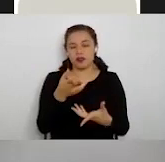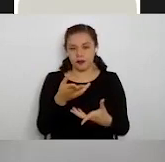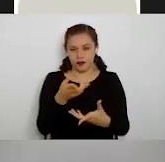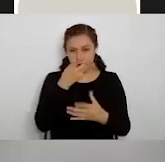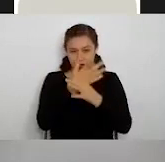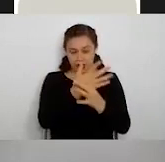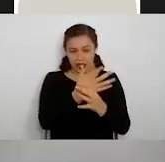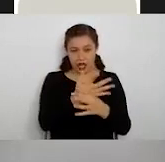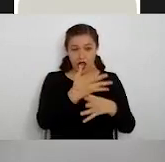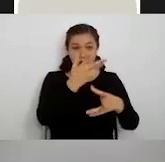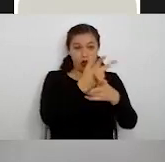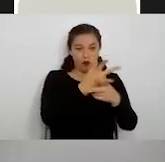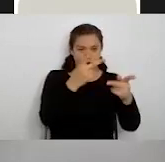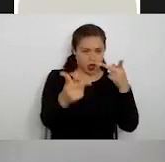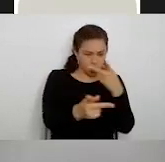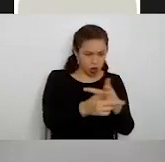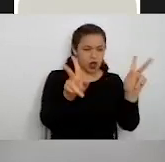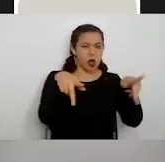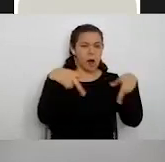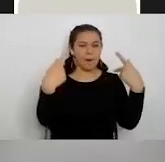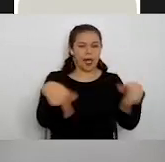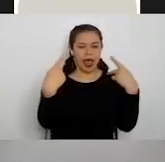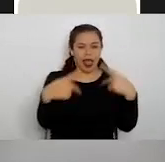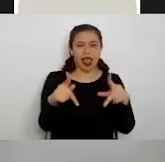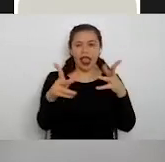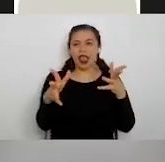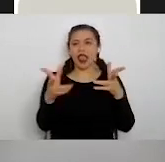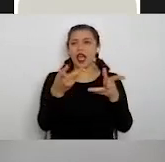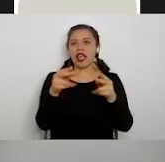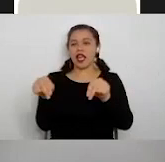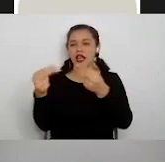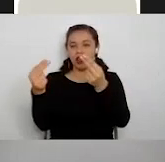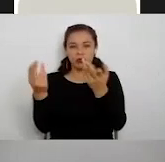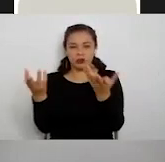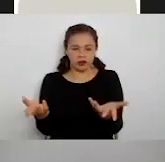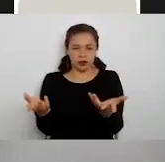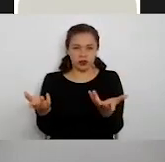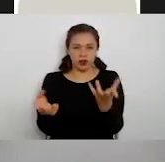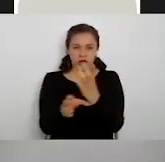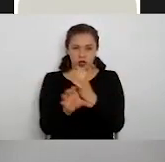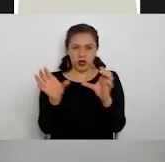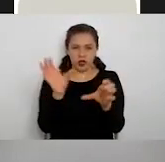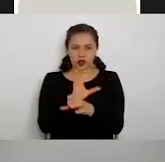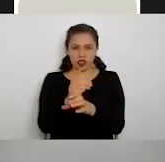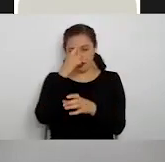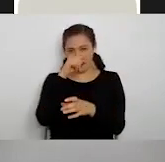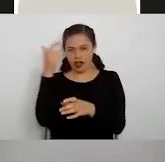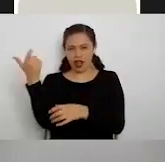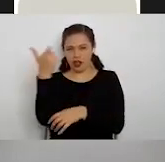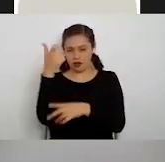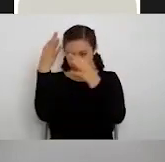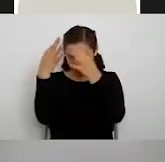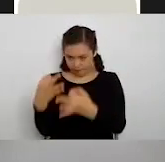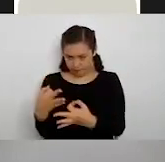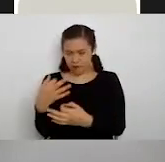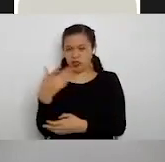de producción, de ventas, de comercio, de todas estas cosas que tienen que ver con la economía real, con la